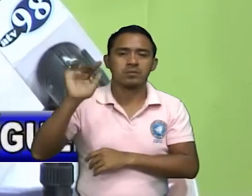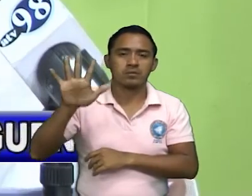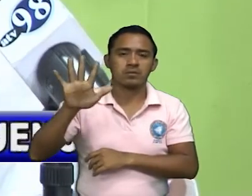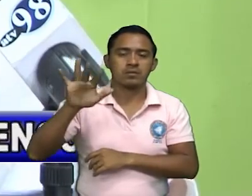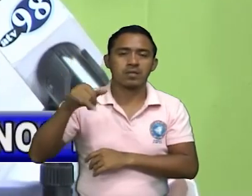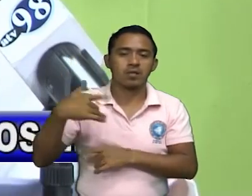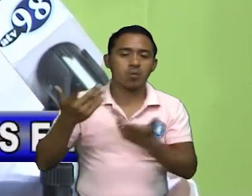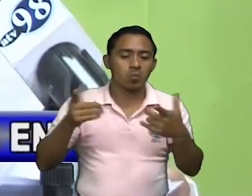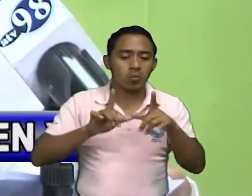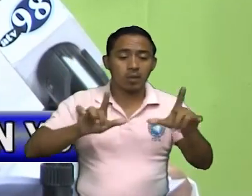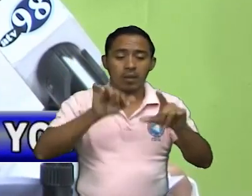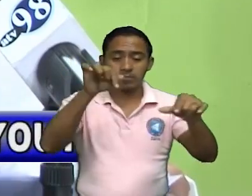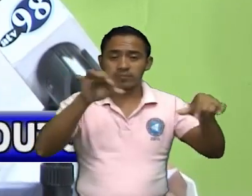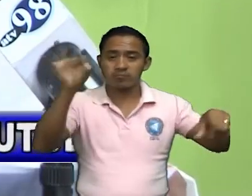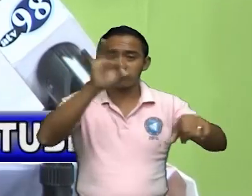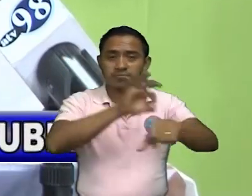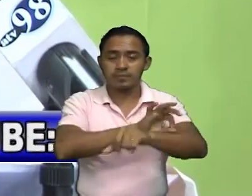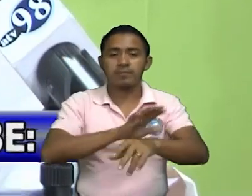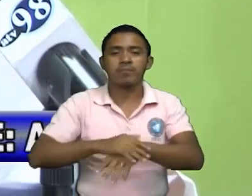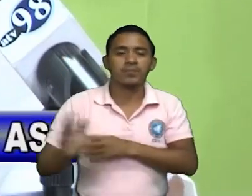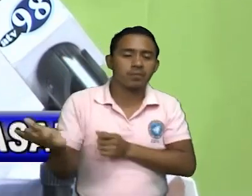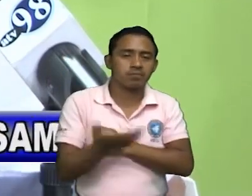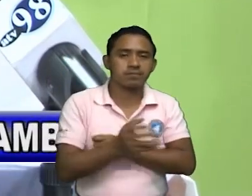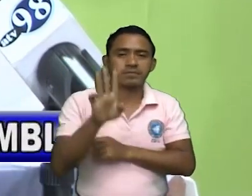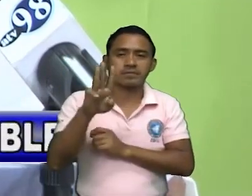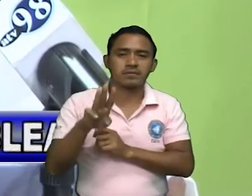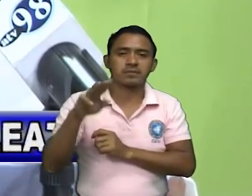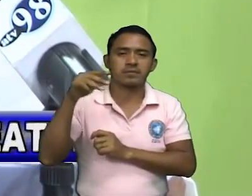2.350.485 criaderos. Fueron fumigadas